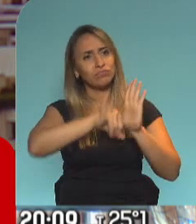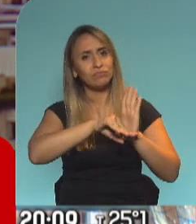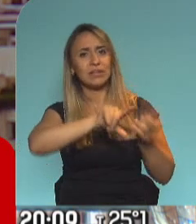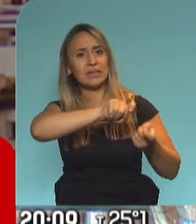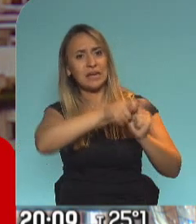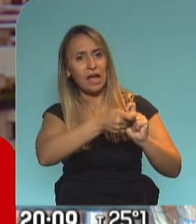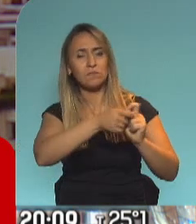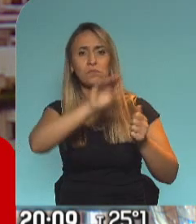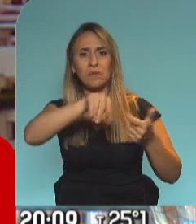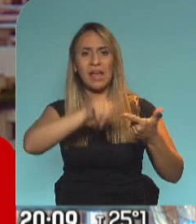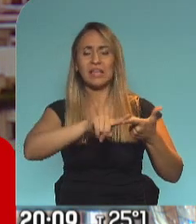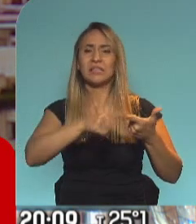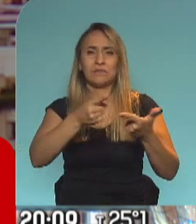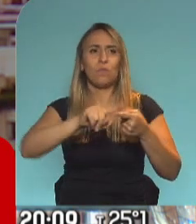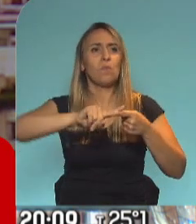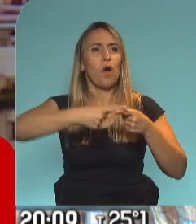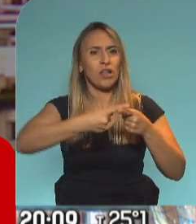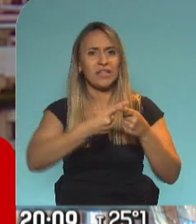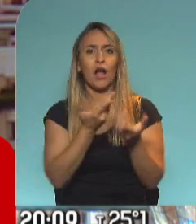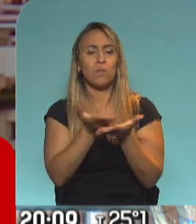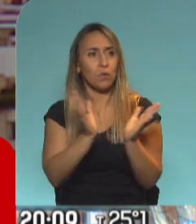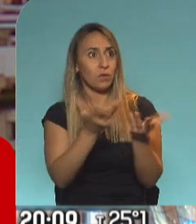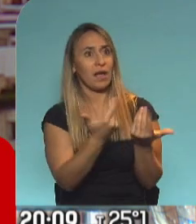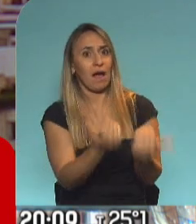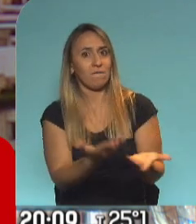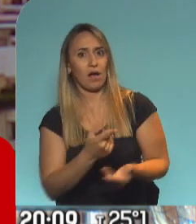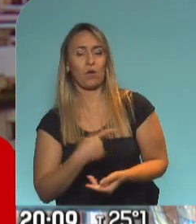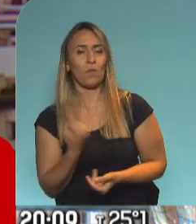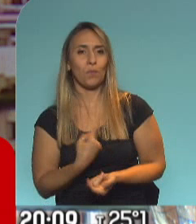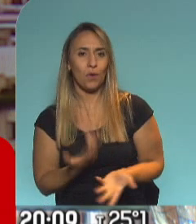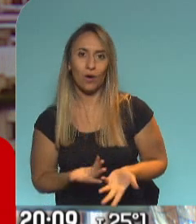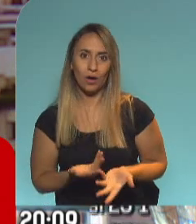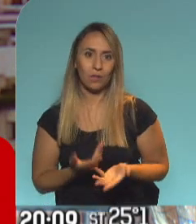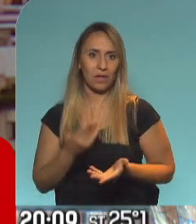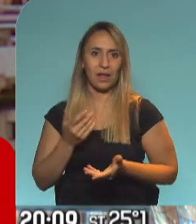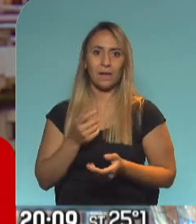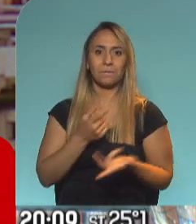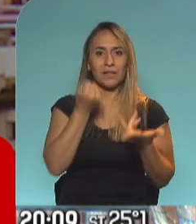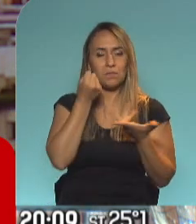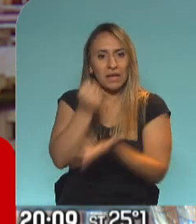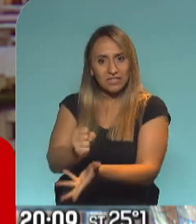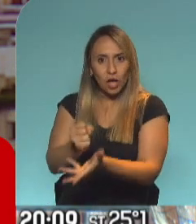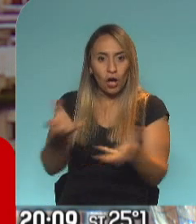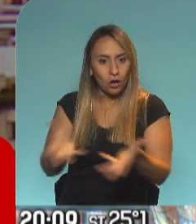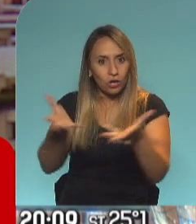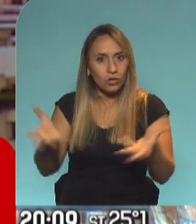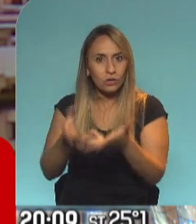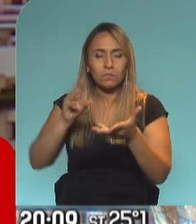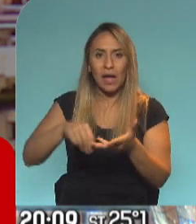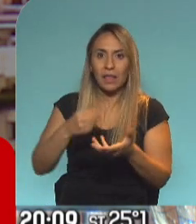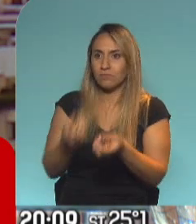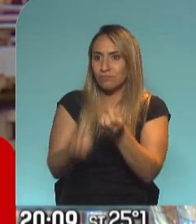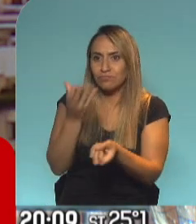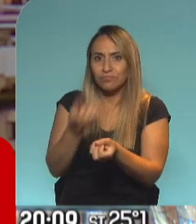previsibilidad, reclamando políticas públicas que propicien la inversión, la generación de trabajo, la